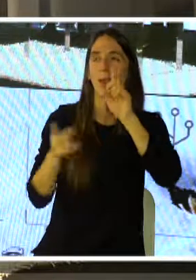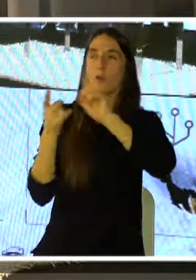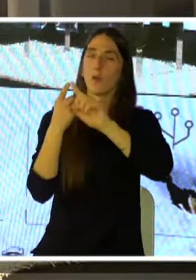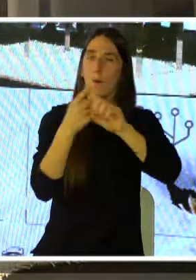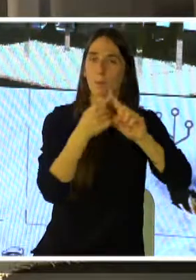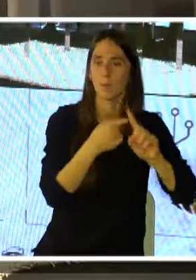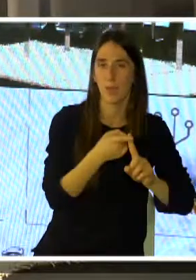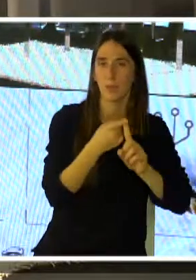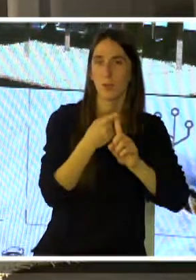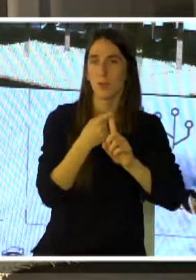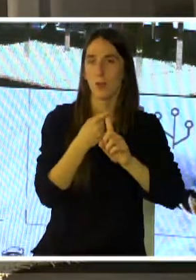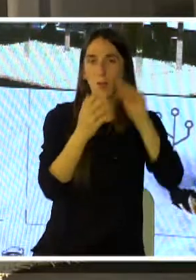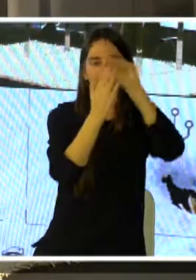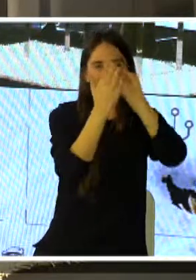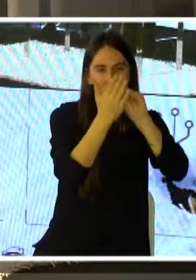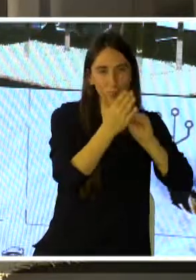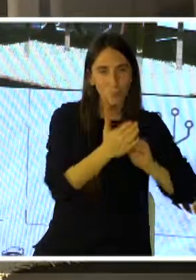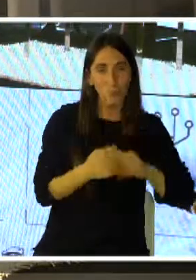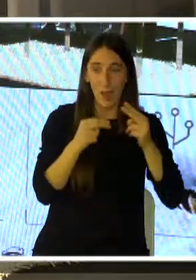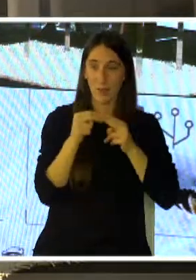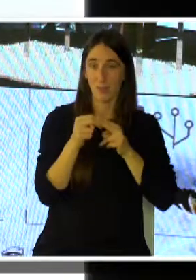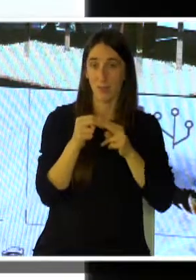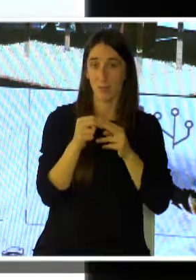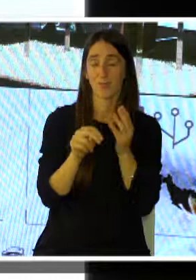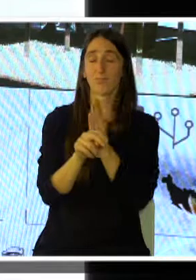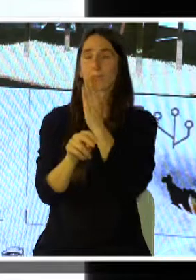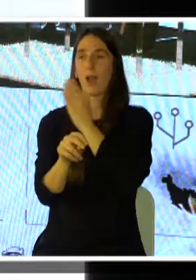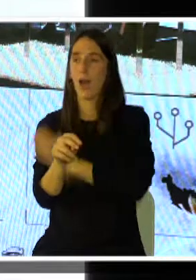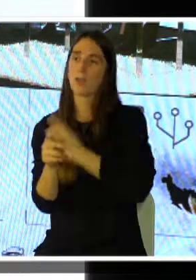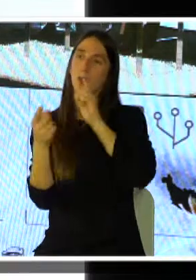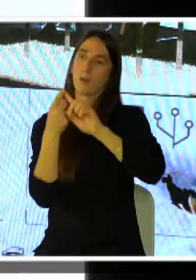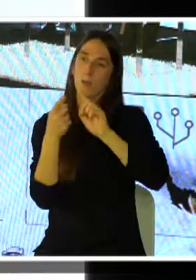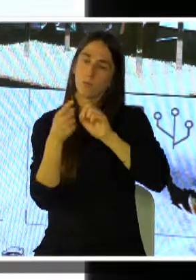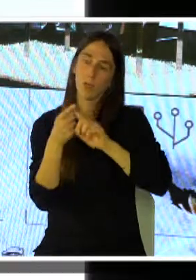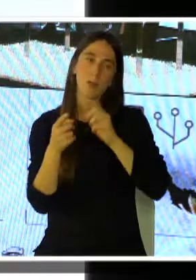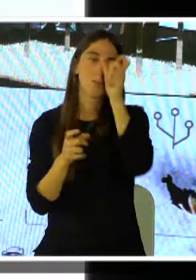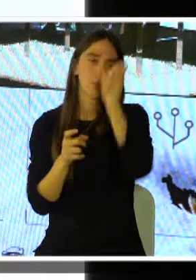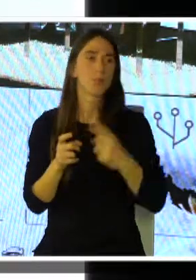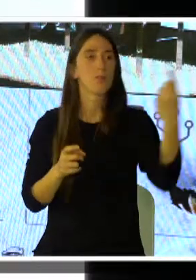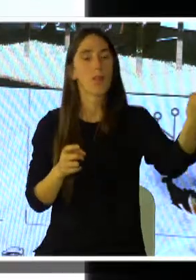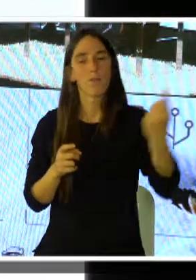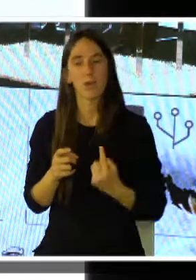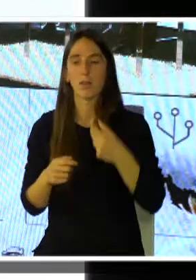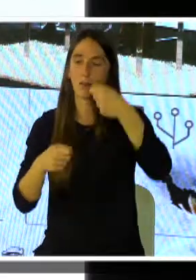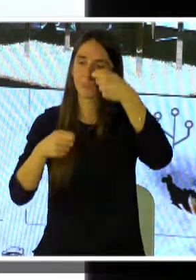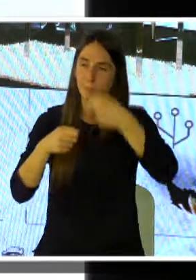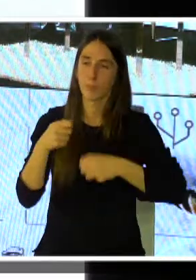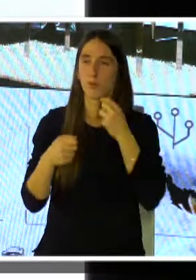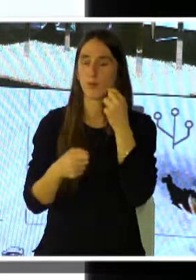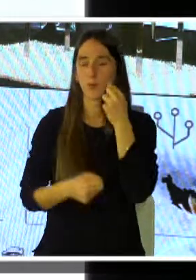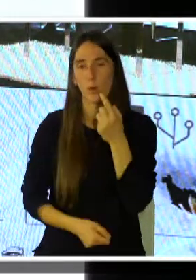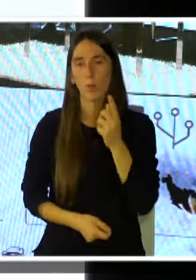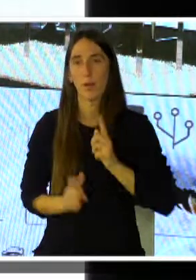han agendado a través de la página web. Es decir, antes las personas para venir a hacer un convenio tenían que venir, sacar número, esperar a que los